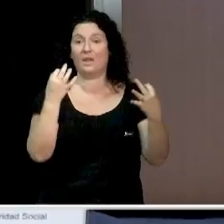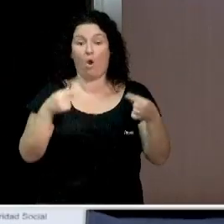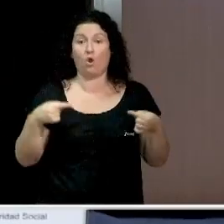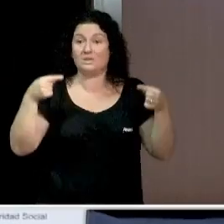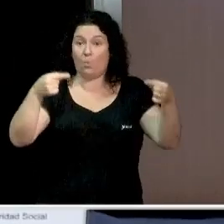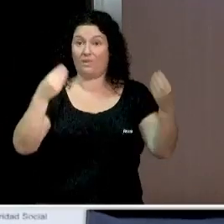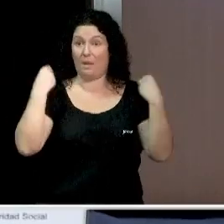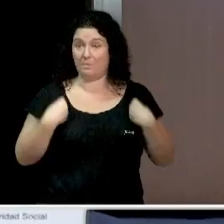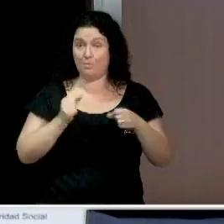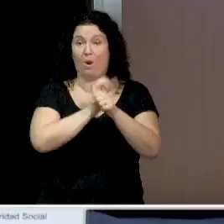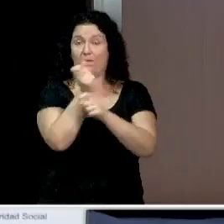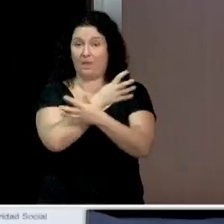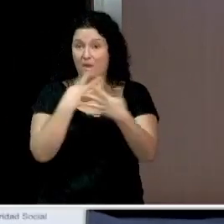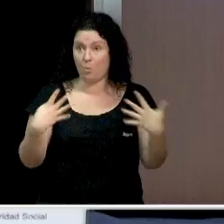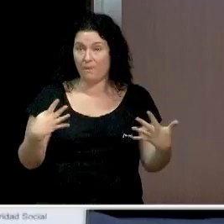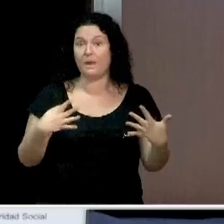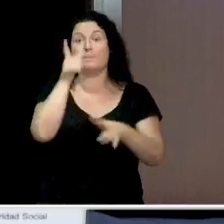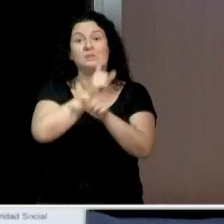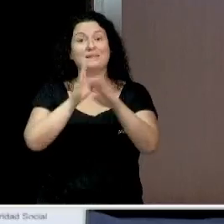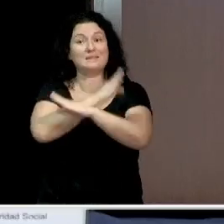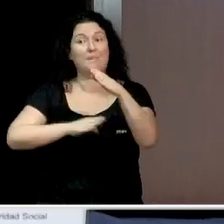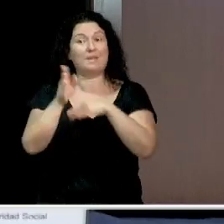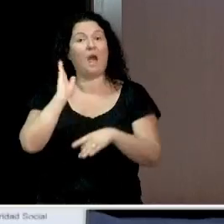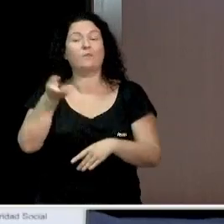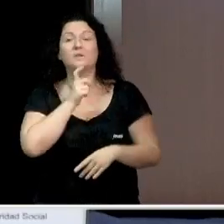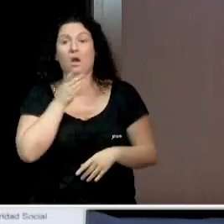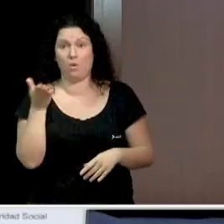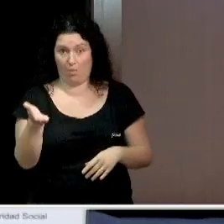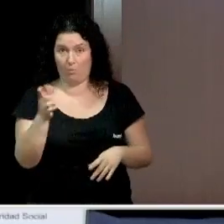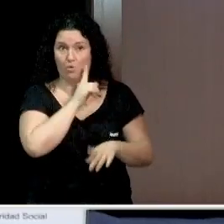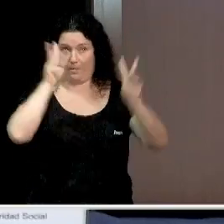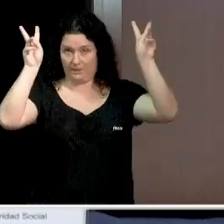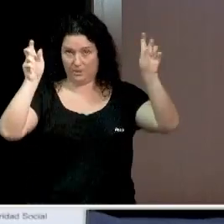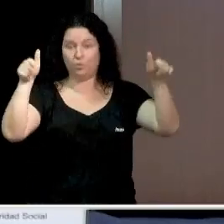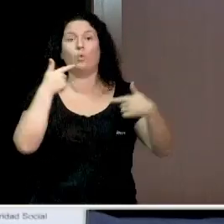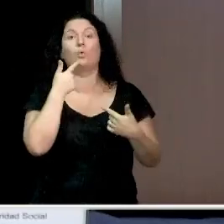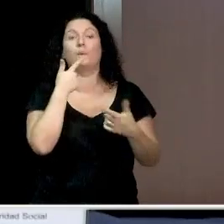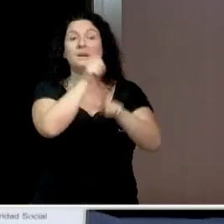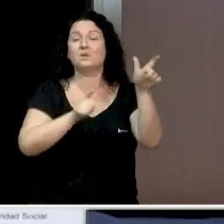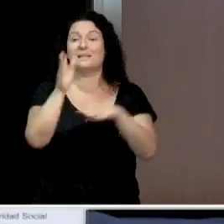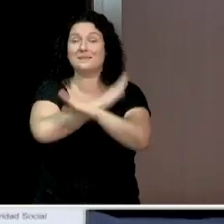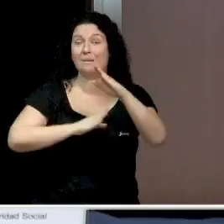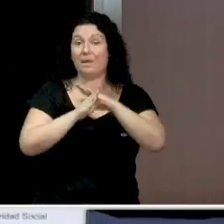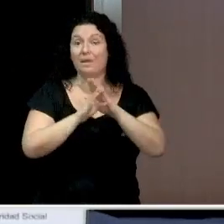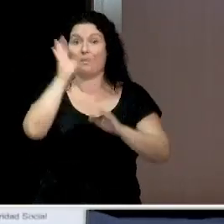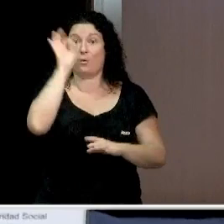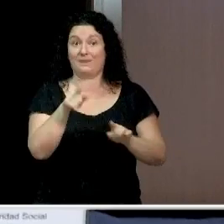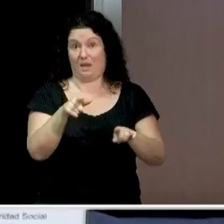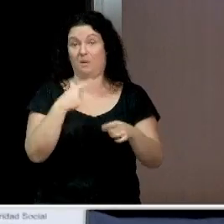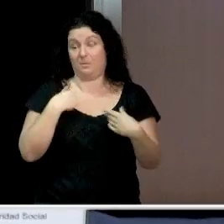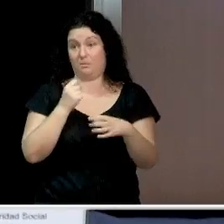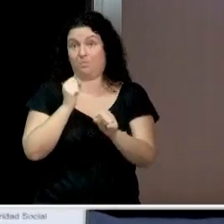consecuencias de la crisis de la COVID-19 entre las personas con discapacidad, el porcentaje de personas con discapacidad ocupadas